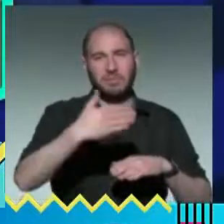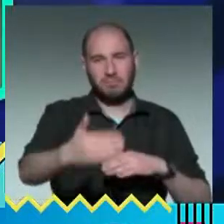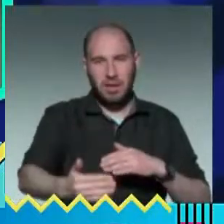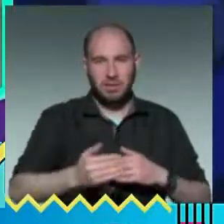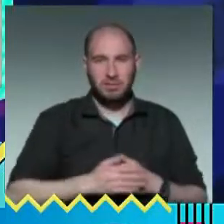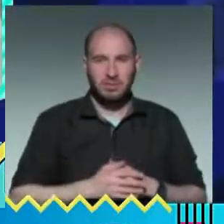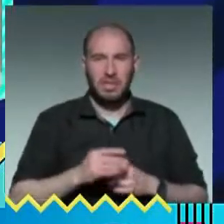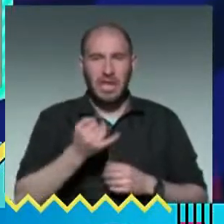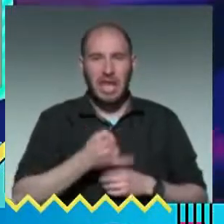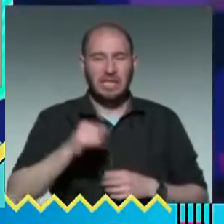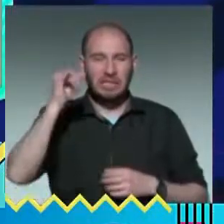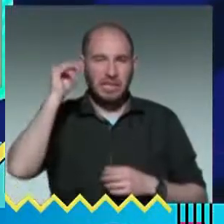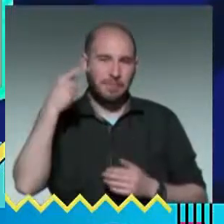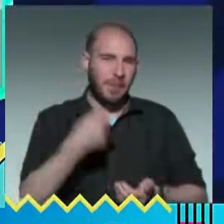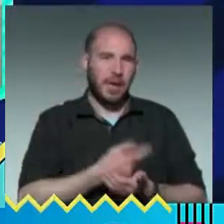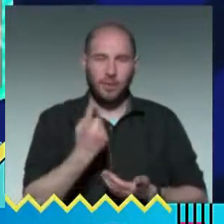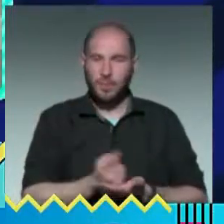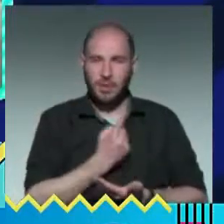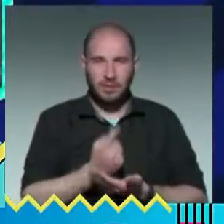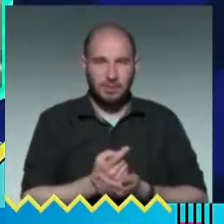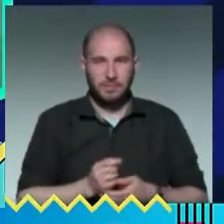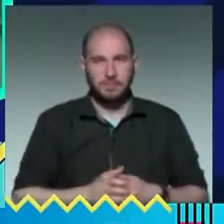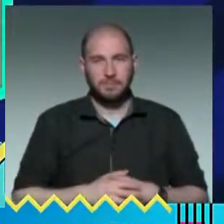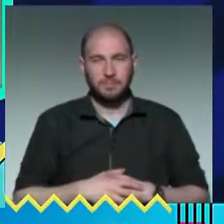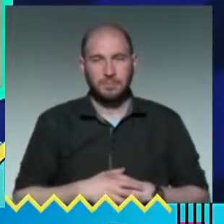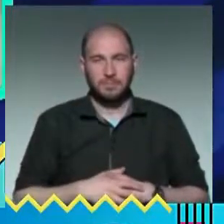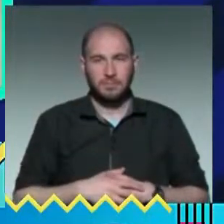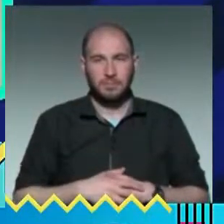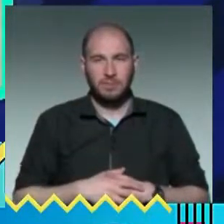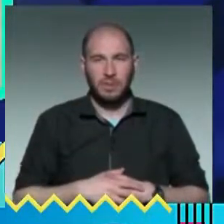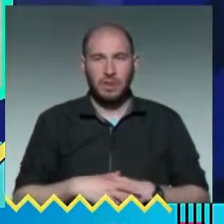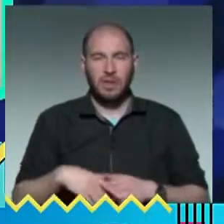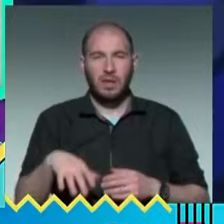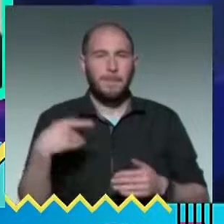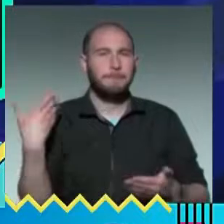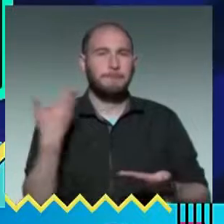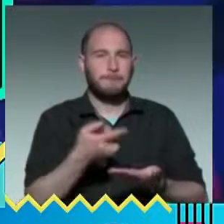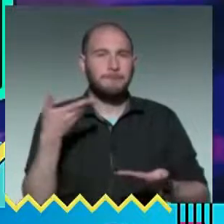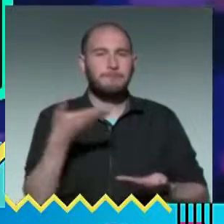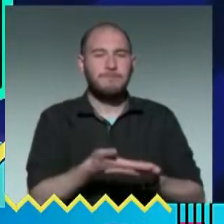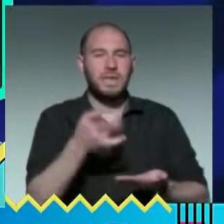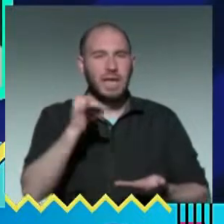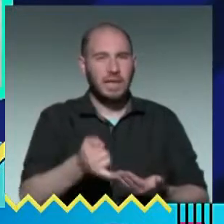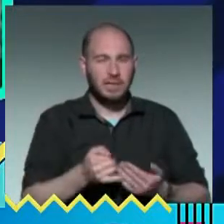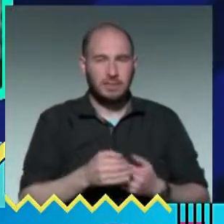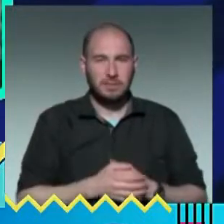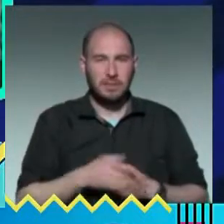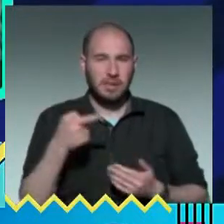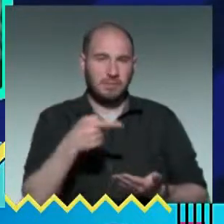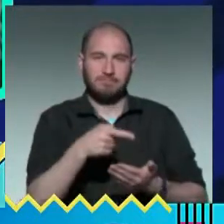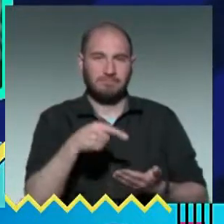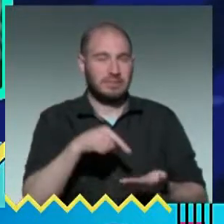plazo, a una tasa impagable. Creemos que en estas exigencias debería haber habido, o